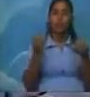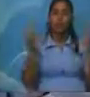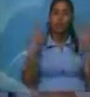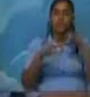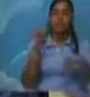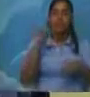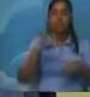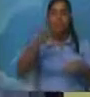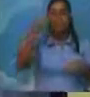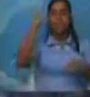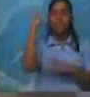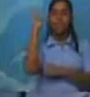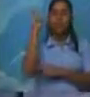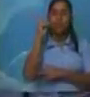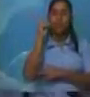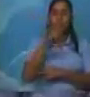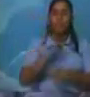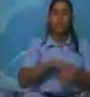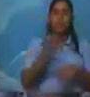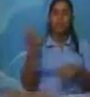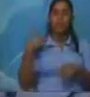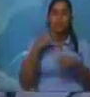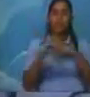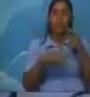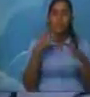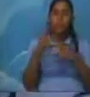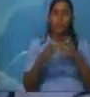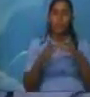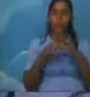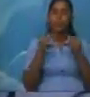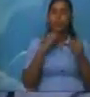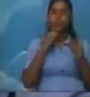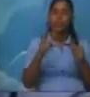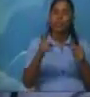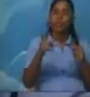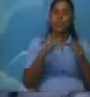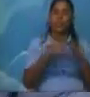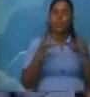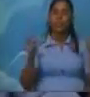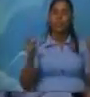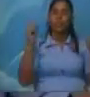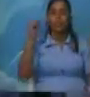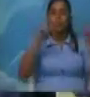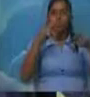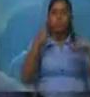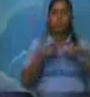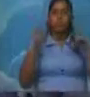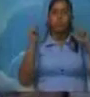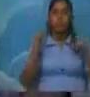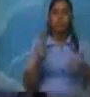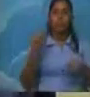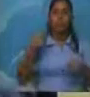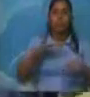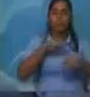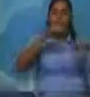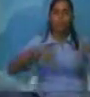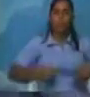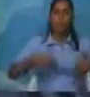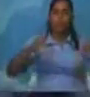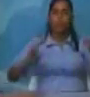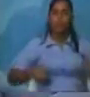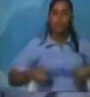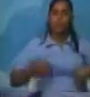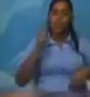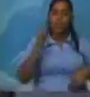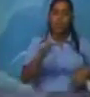estábanos sudando y echando porque tuvimos problemas con la electricidad tuvimos problemas aá pero nosotros nos esforzamos salimos